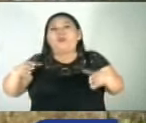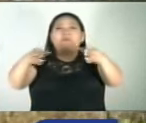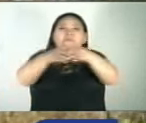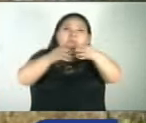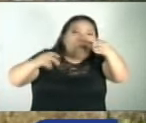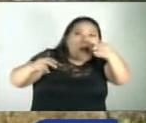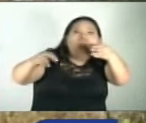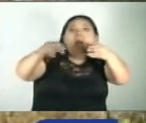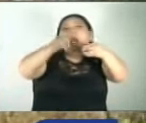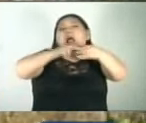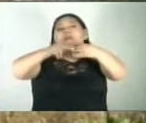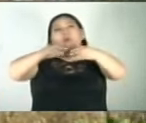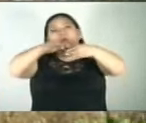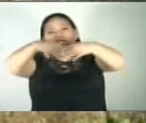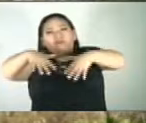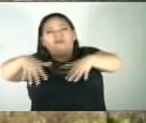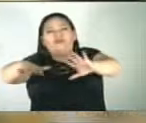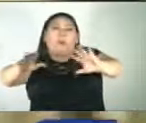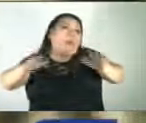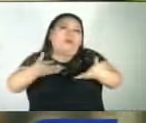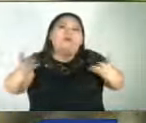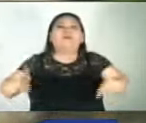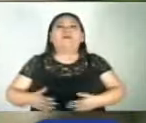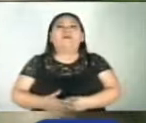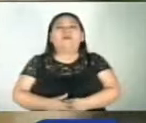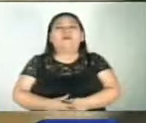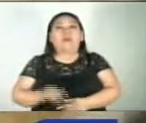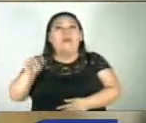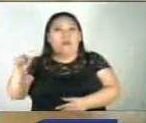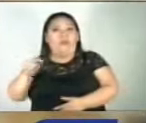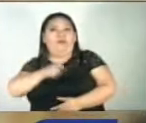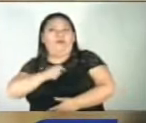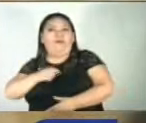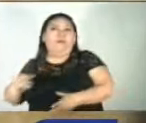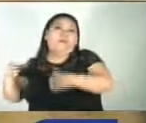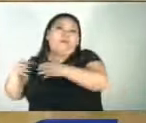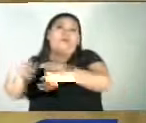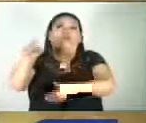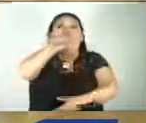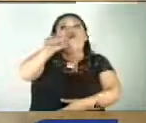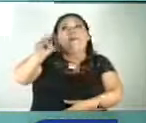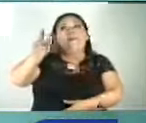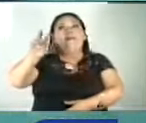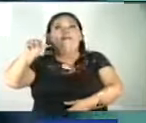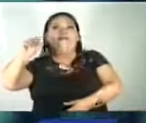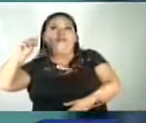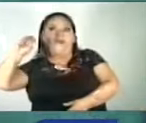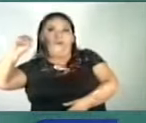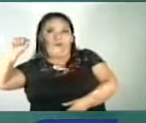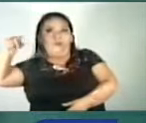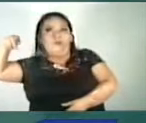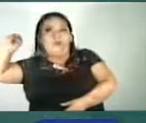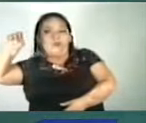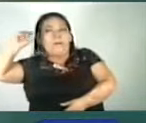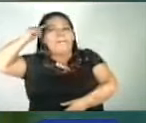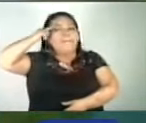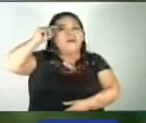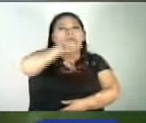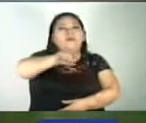montañas, cascadas y un par de trips más ahí. Como tour operadora Vamos Pues asegura que tienen altas expectativas para la Semana